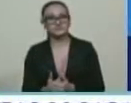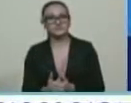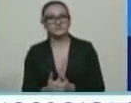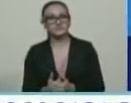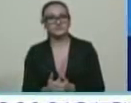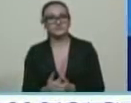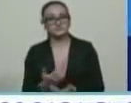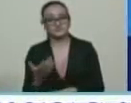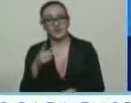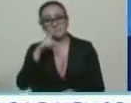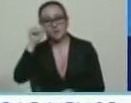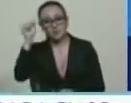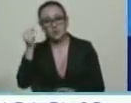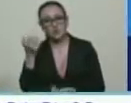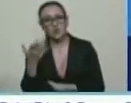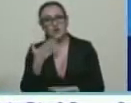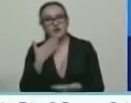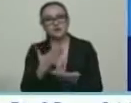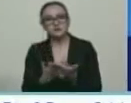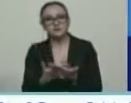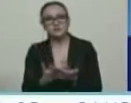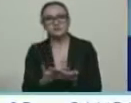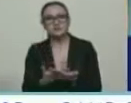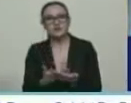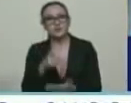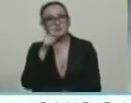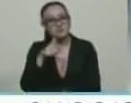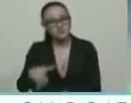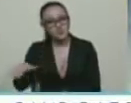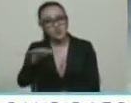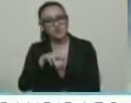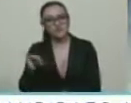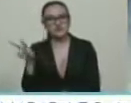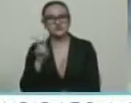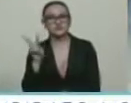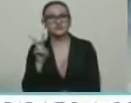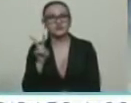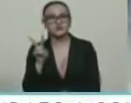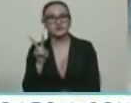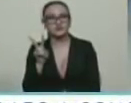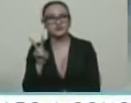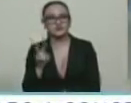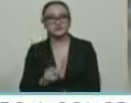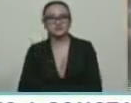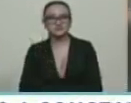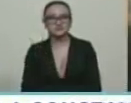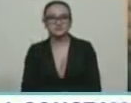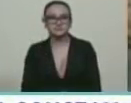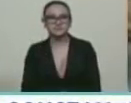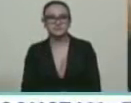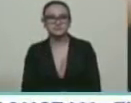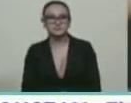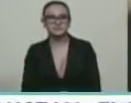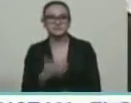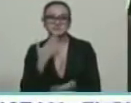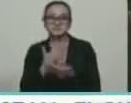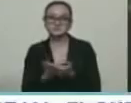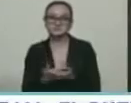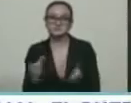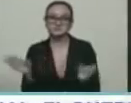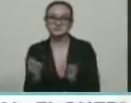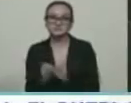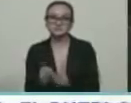del señor Nicolás Maduro, me gustaría agradecer al pueblo venezolano para su hospitalidad. Muchísimas